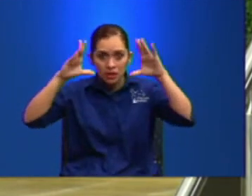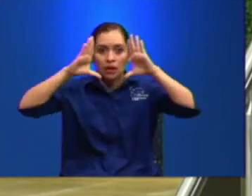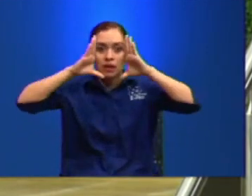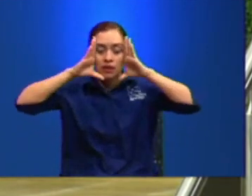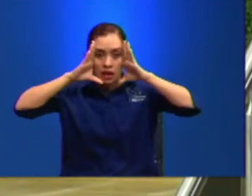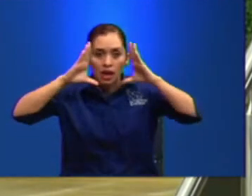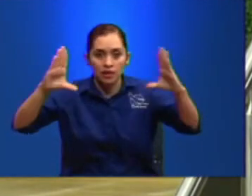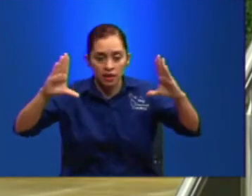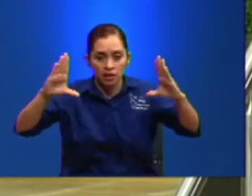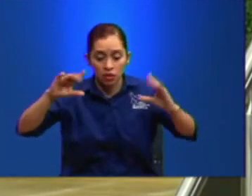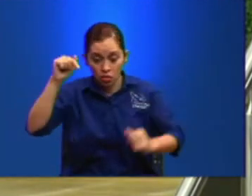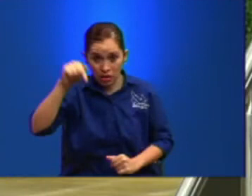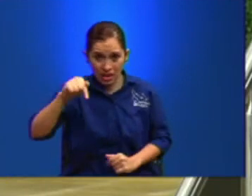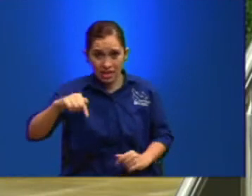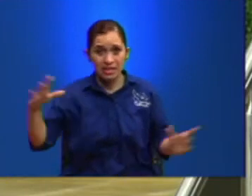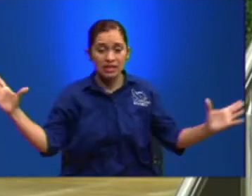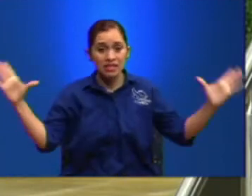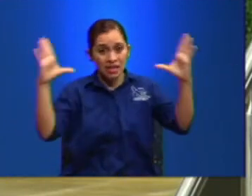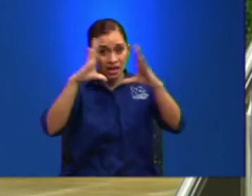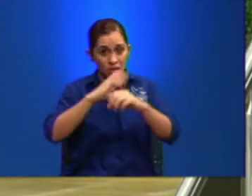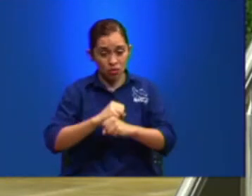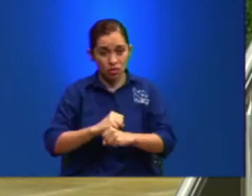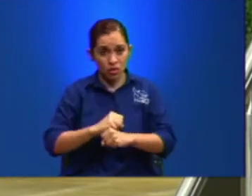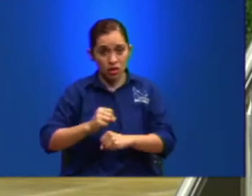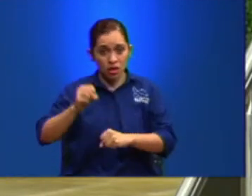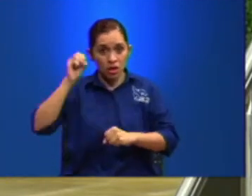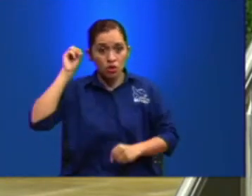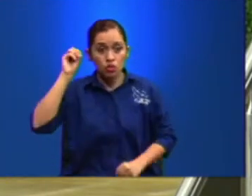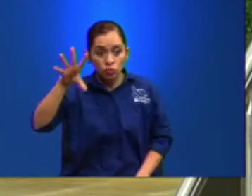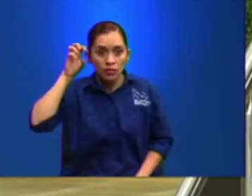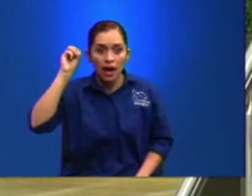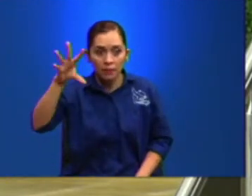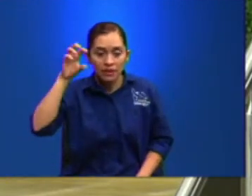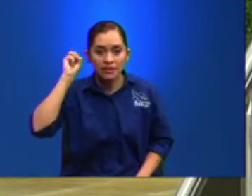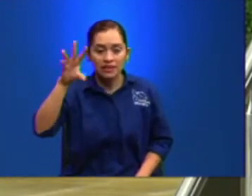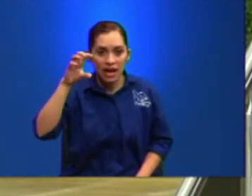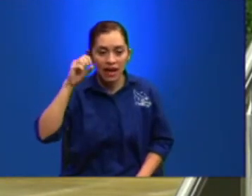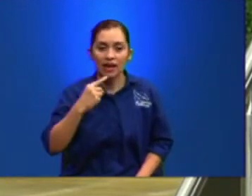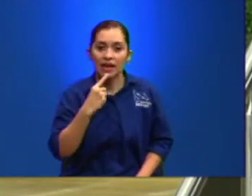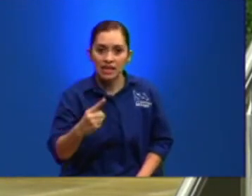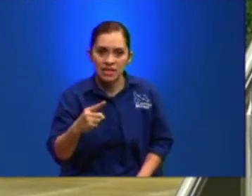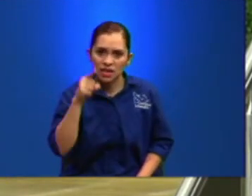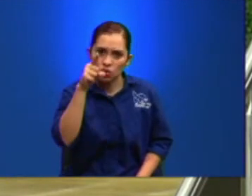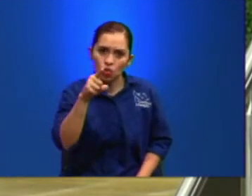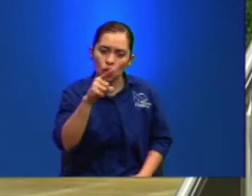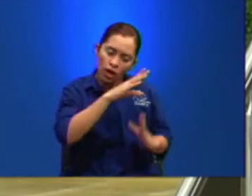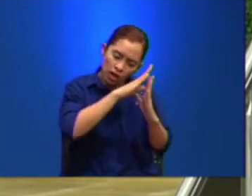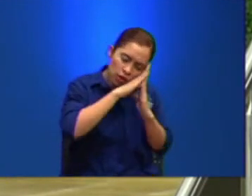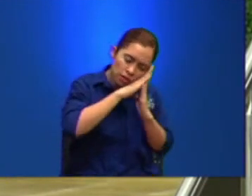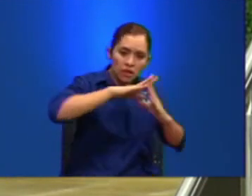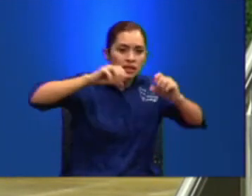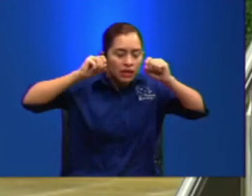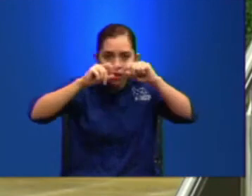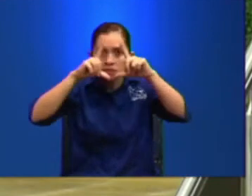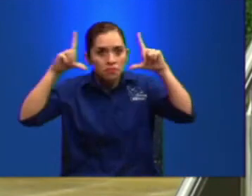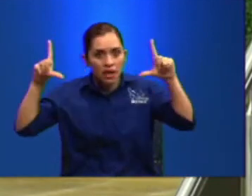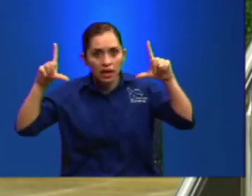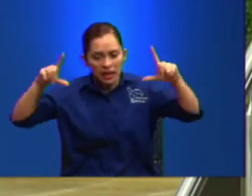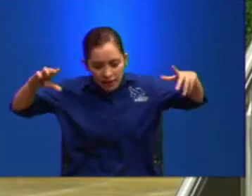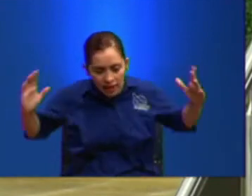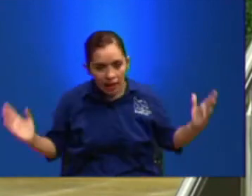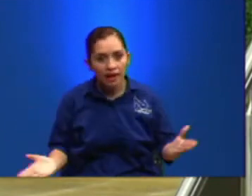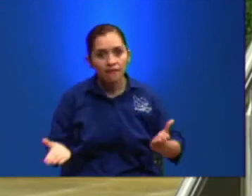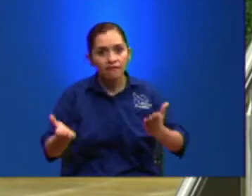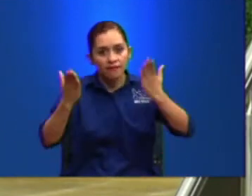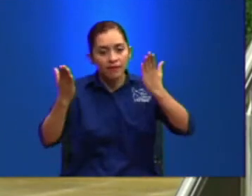alarma esta noche es una alarma estaba diciendo despiértate tú que duermes y levántate dentro de los muertos y